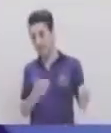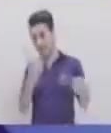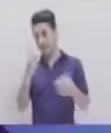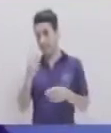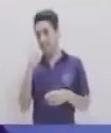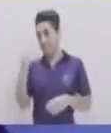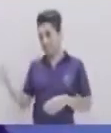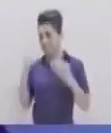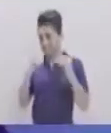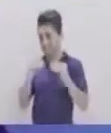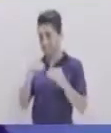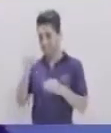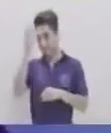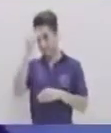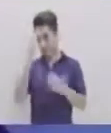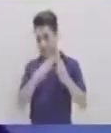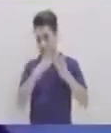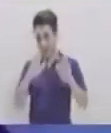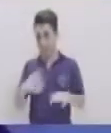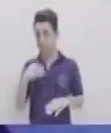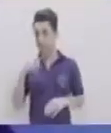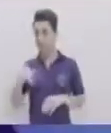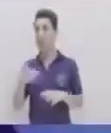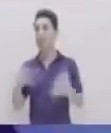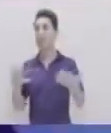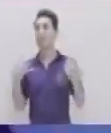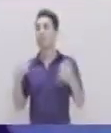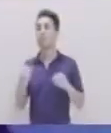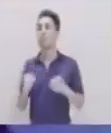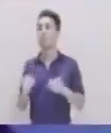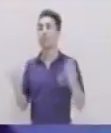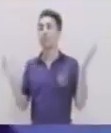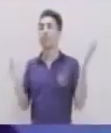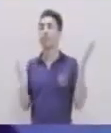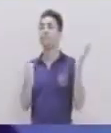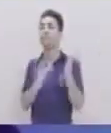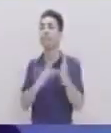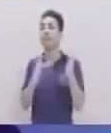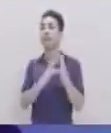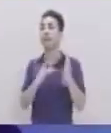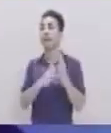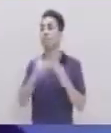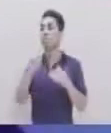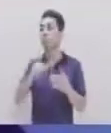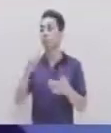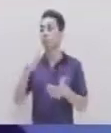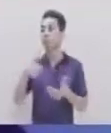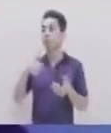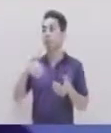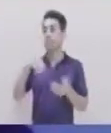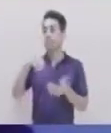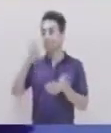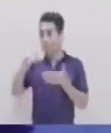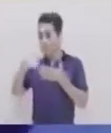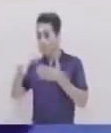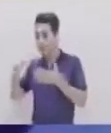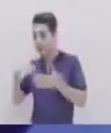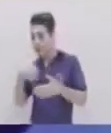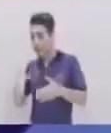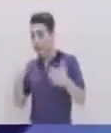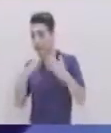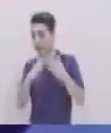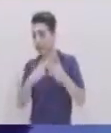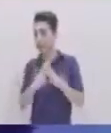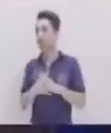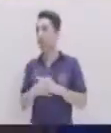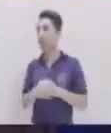Bienvenido nuevamente al segmento educativo Aprendo en Casa. Hoy vamos a trabajar una técnica creativa para poder pintar con elementos que comúnmente tenemos